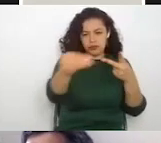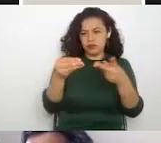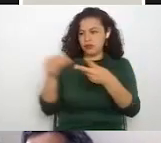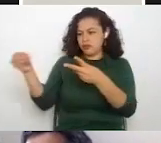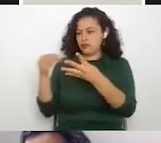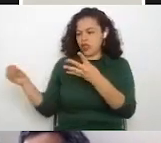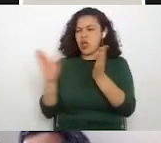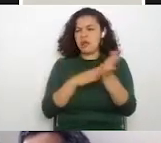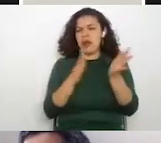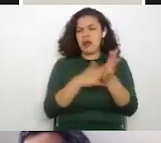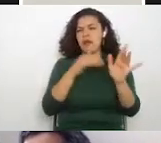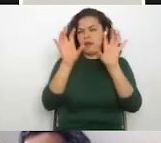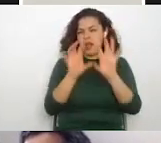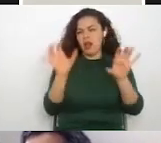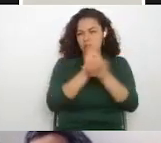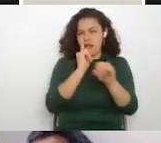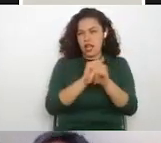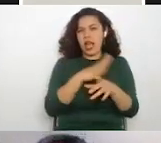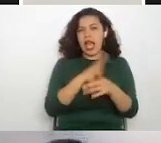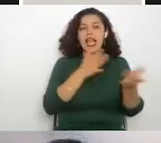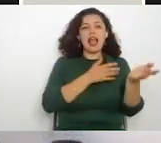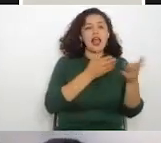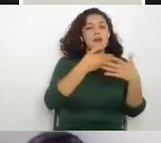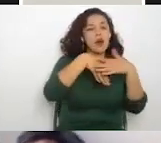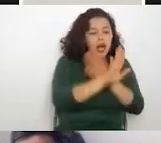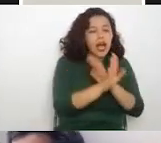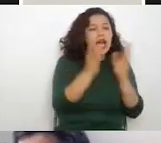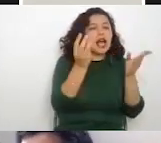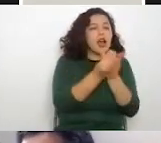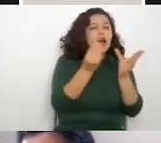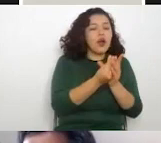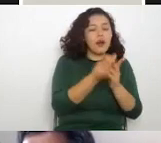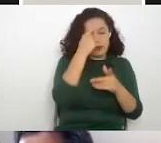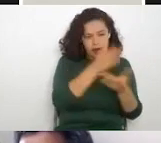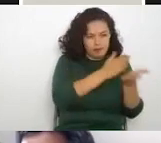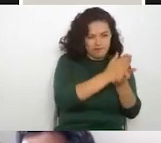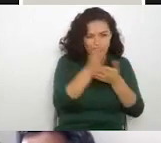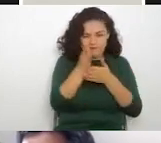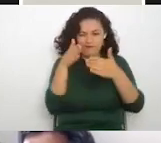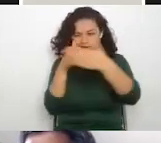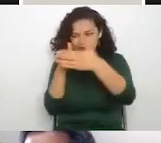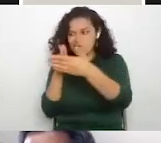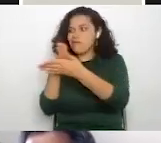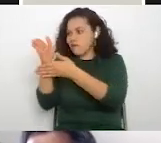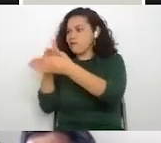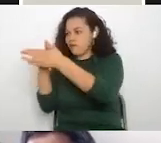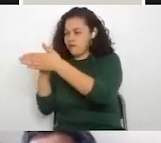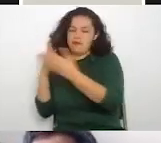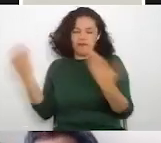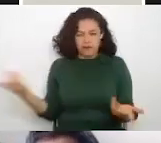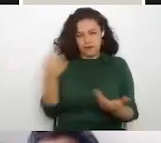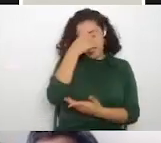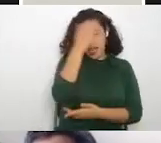manera electrónica, pues tenemos controles de acceso, ¿no? Con claves de acceso que permitan estar revisando